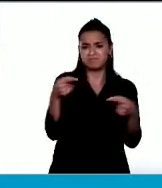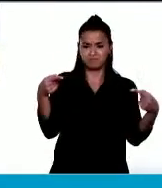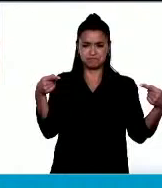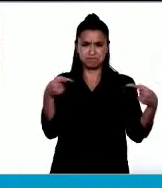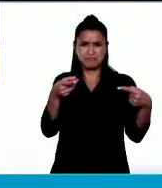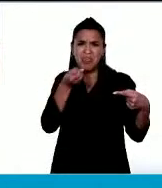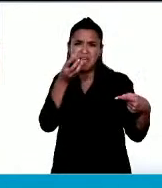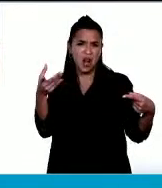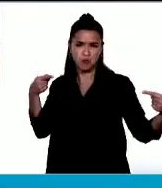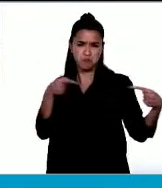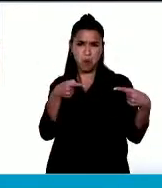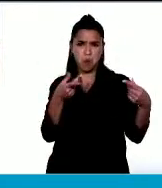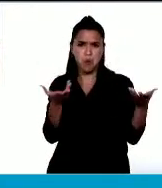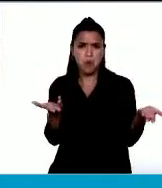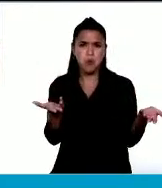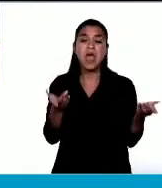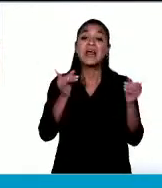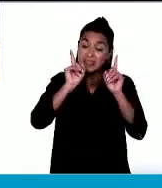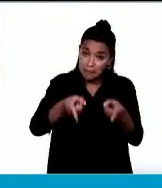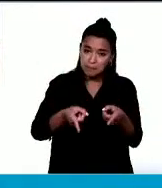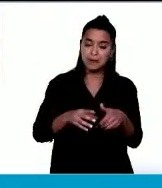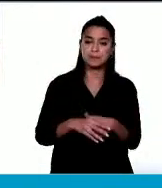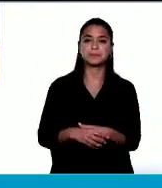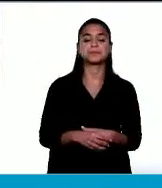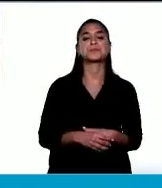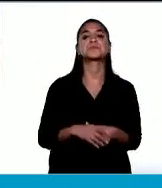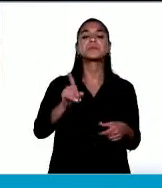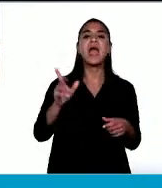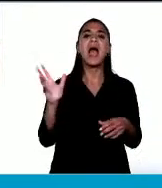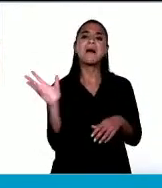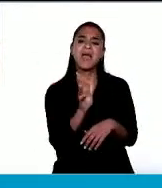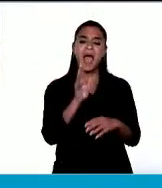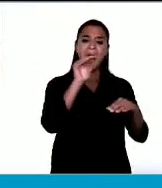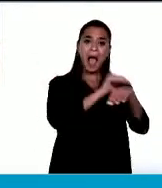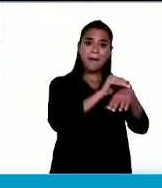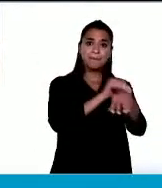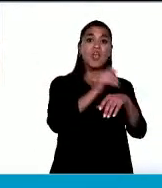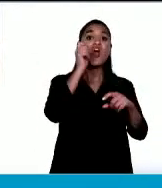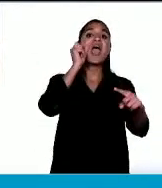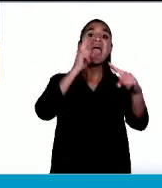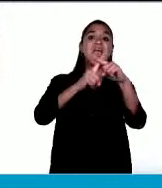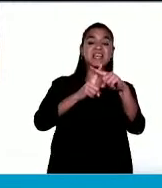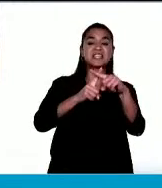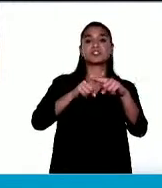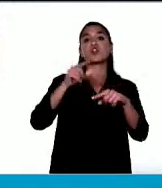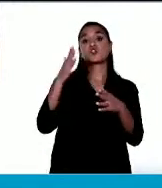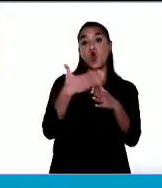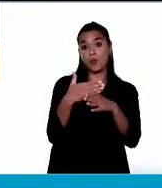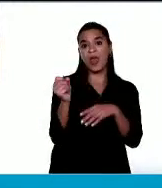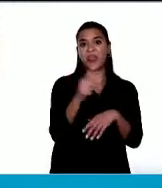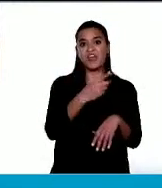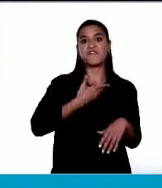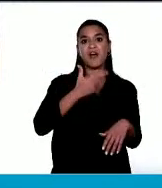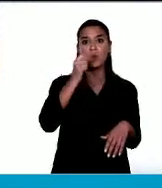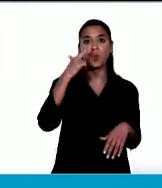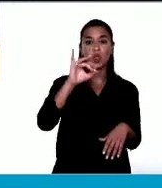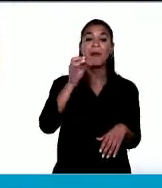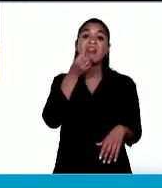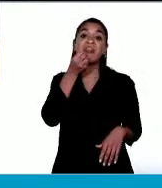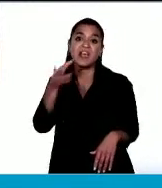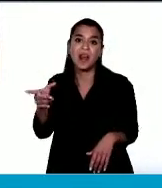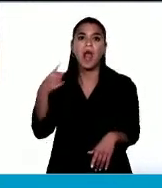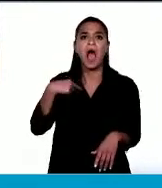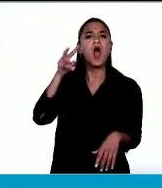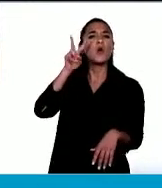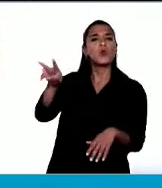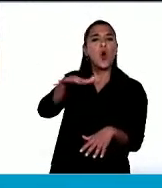contradictorios. Y además amenazó a los amigos y a la exnovia de Facundo para que declaren que lo habían visto por